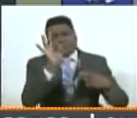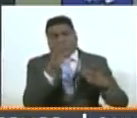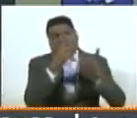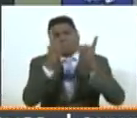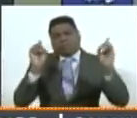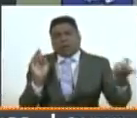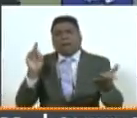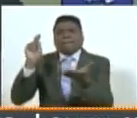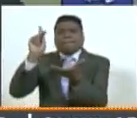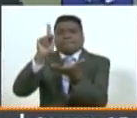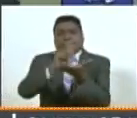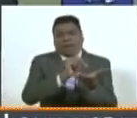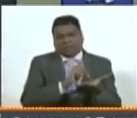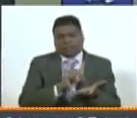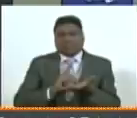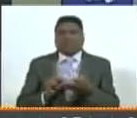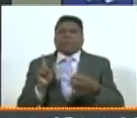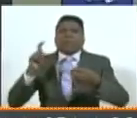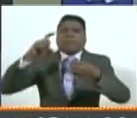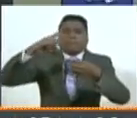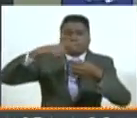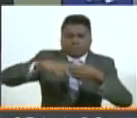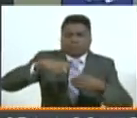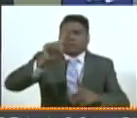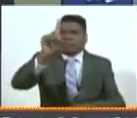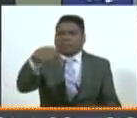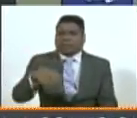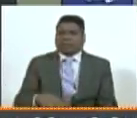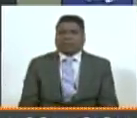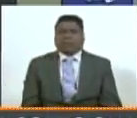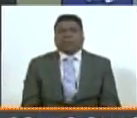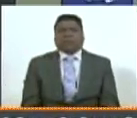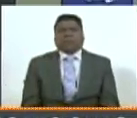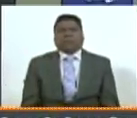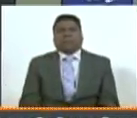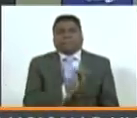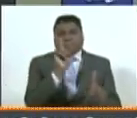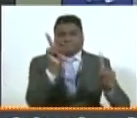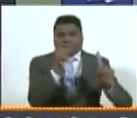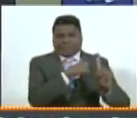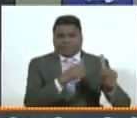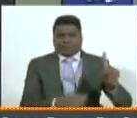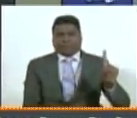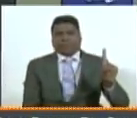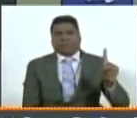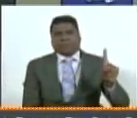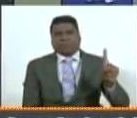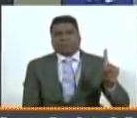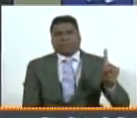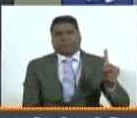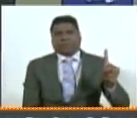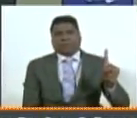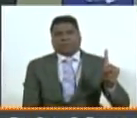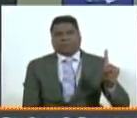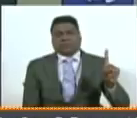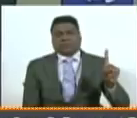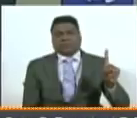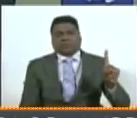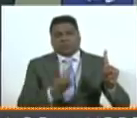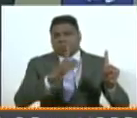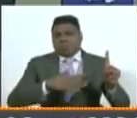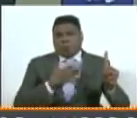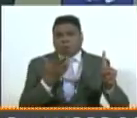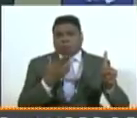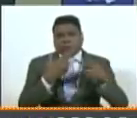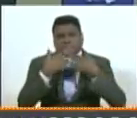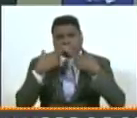participativo e incluyente primero es innegable que nuestra República